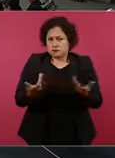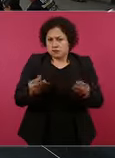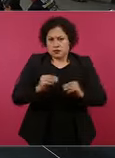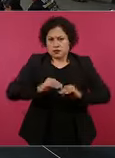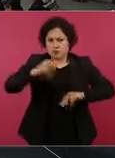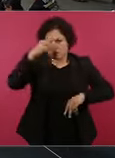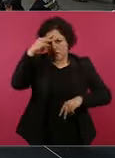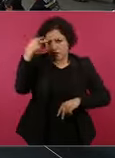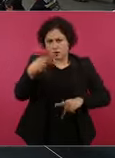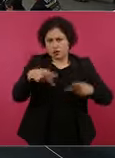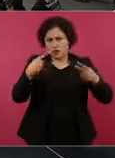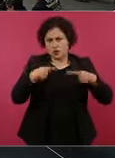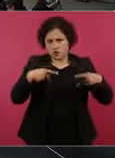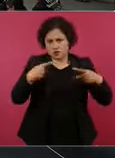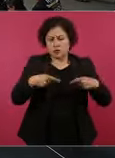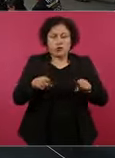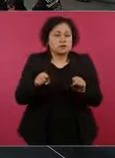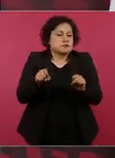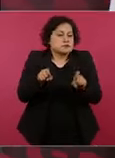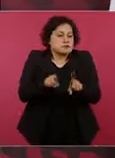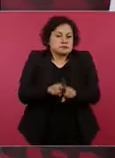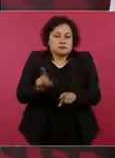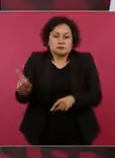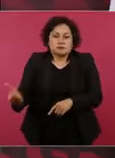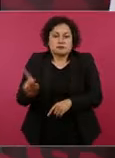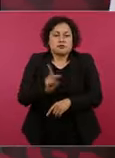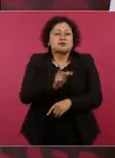que es de la nación,